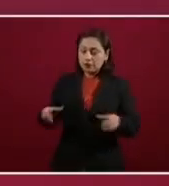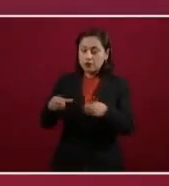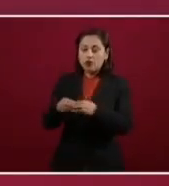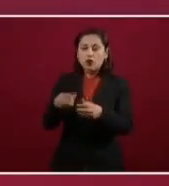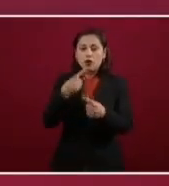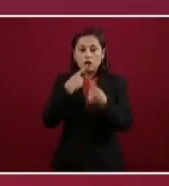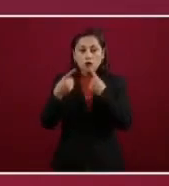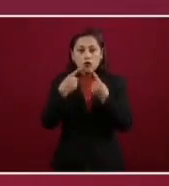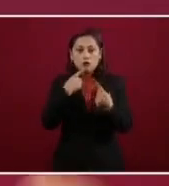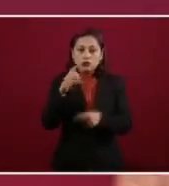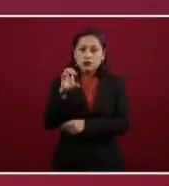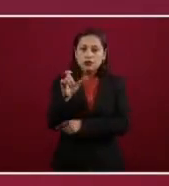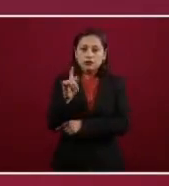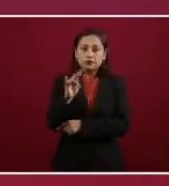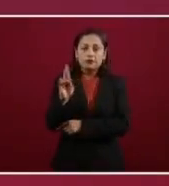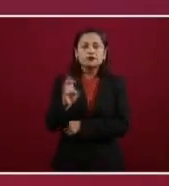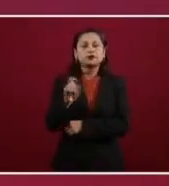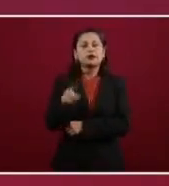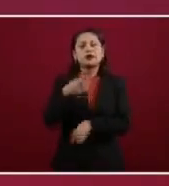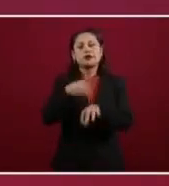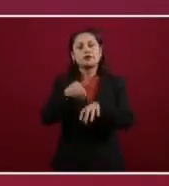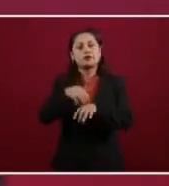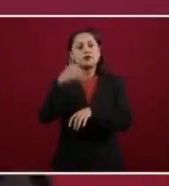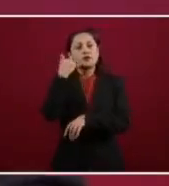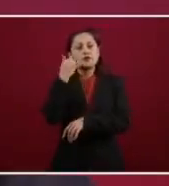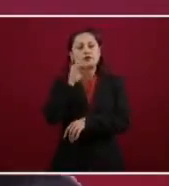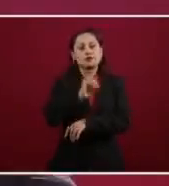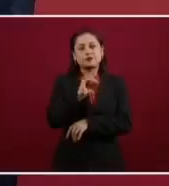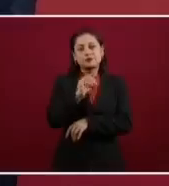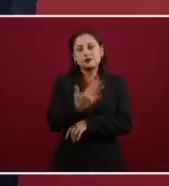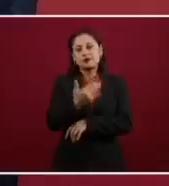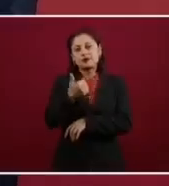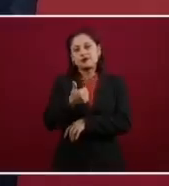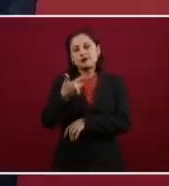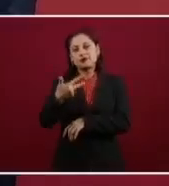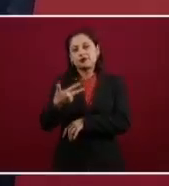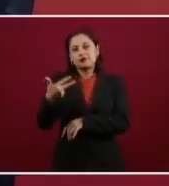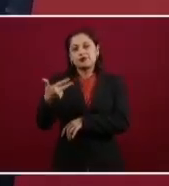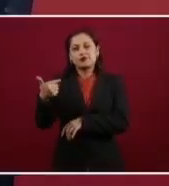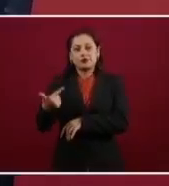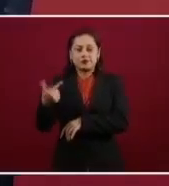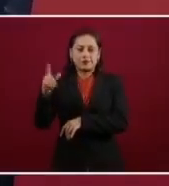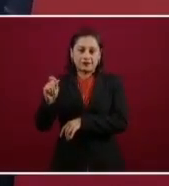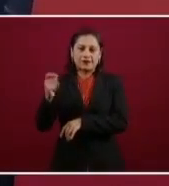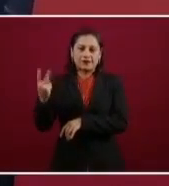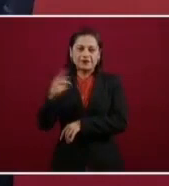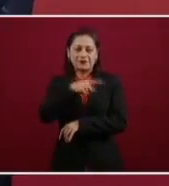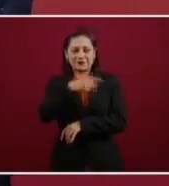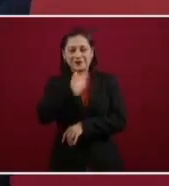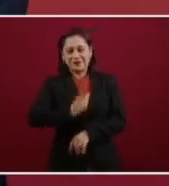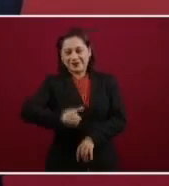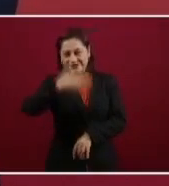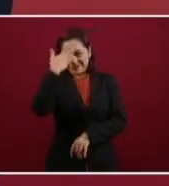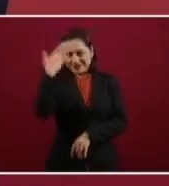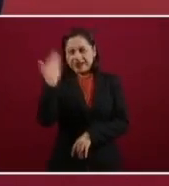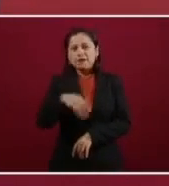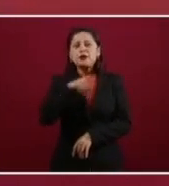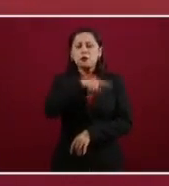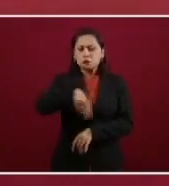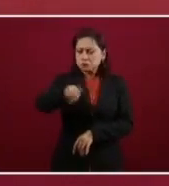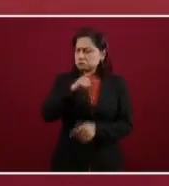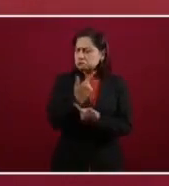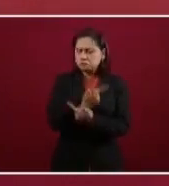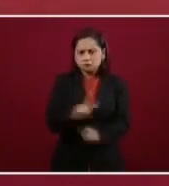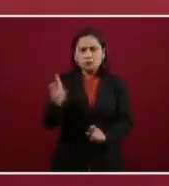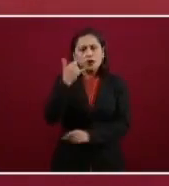55 68 87 22 que el presidente sabe y conoce muy bien pueden llamar y obtener